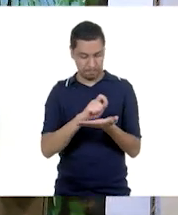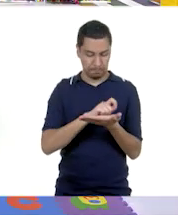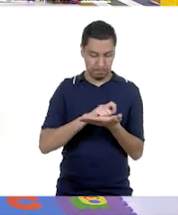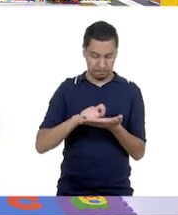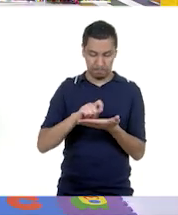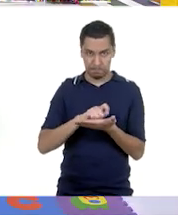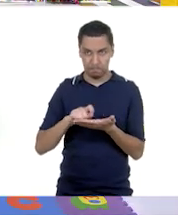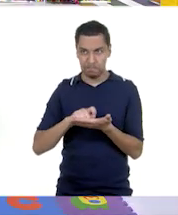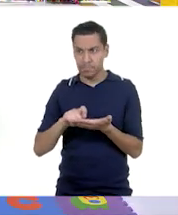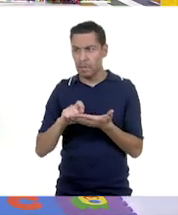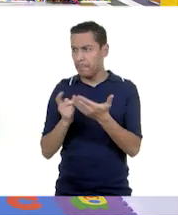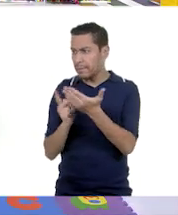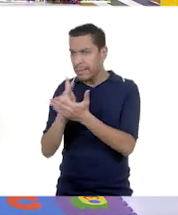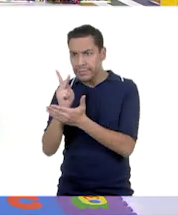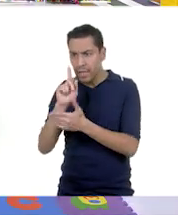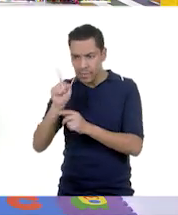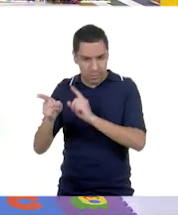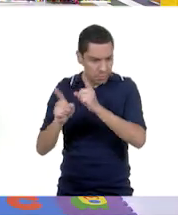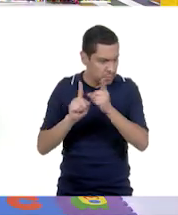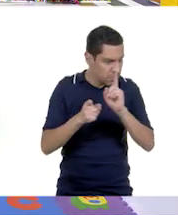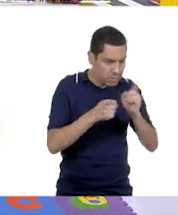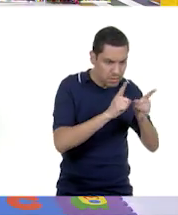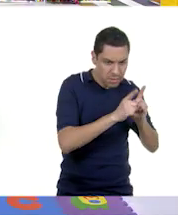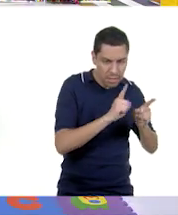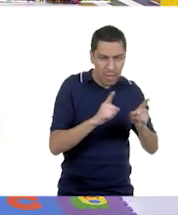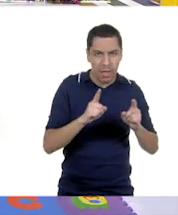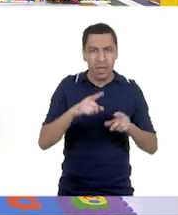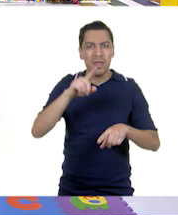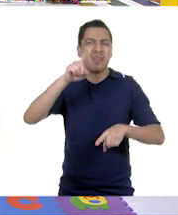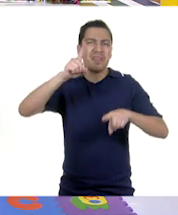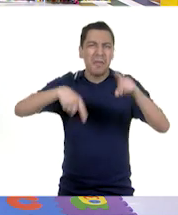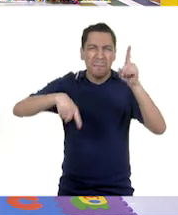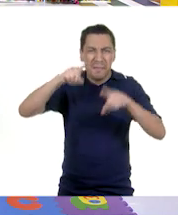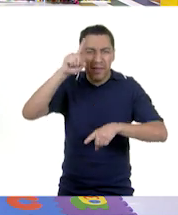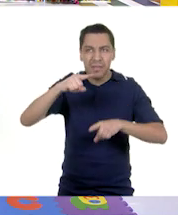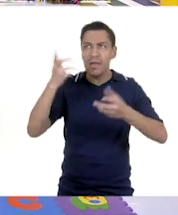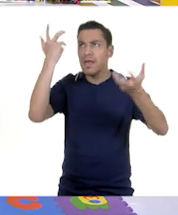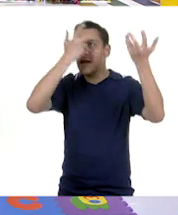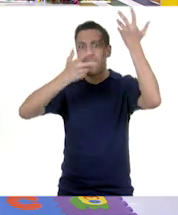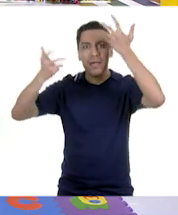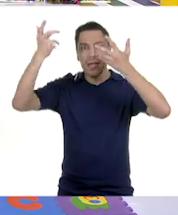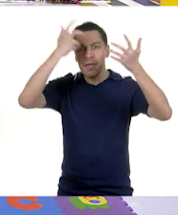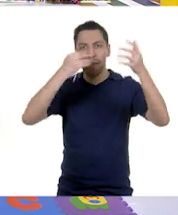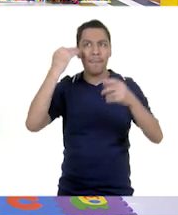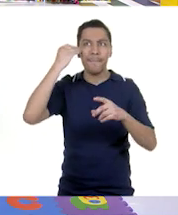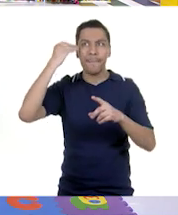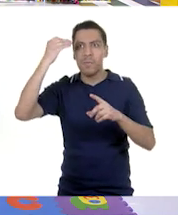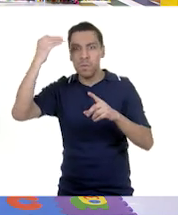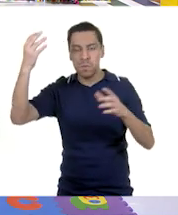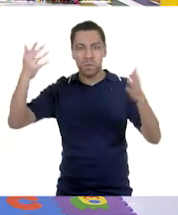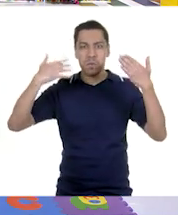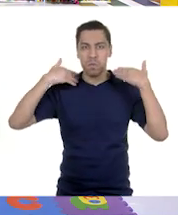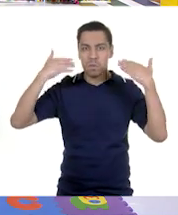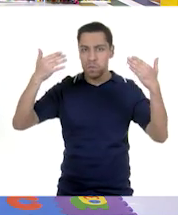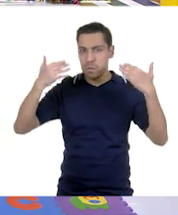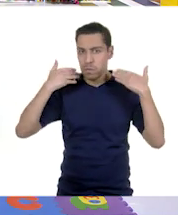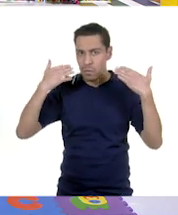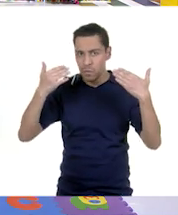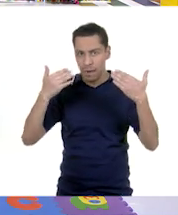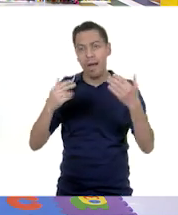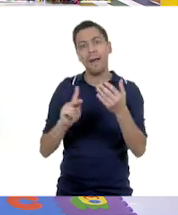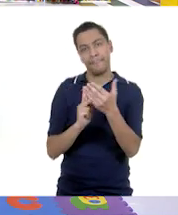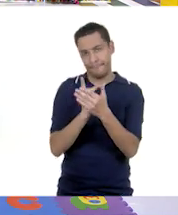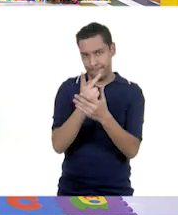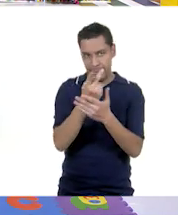sí, dependiendo del clima, entonces se va a dar determinada planta. No todas las plantas se pueden dar en